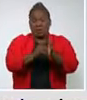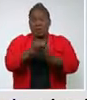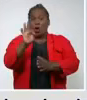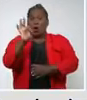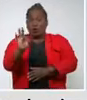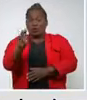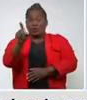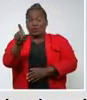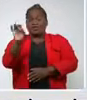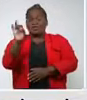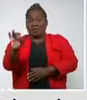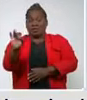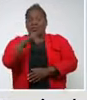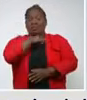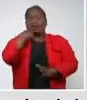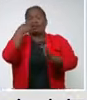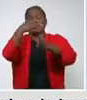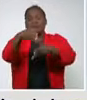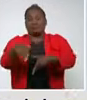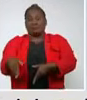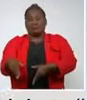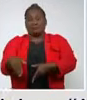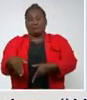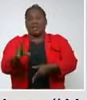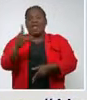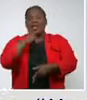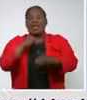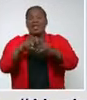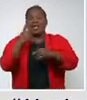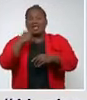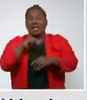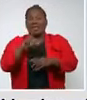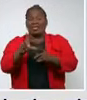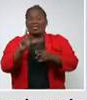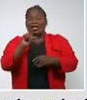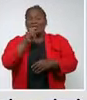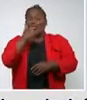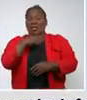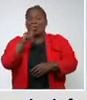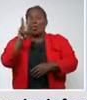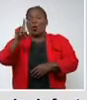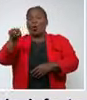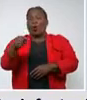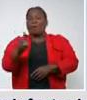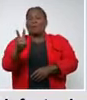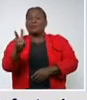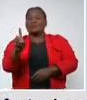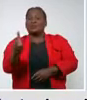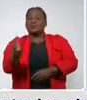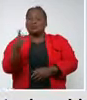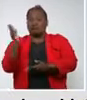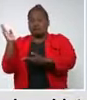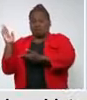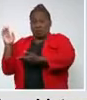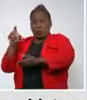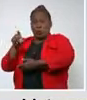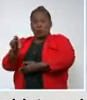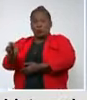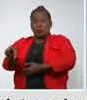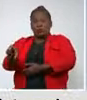2.544.817 fallecidos para una letalidad, como ya dije, del 2,21%. Las